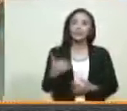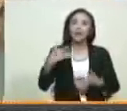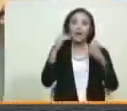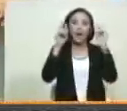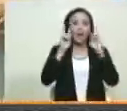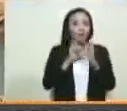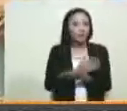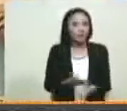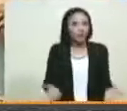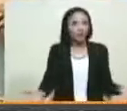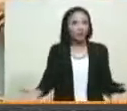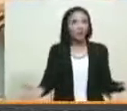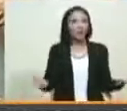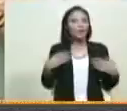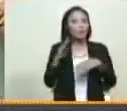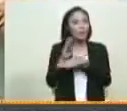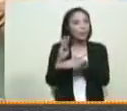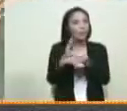proteja.